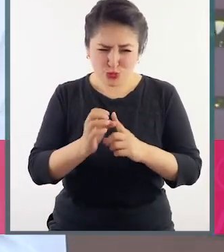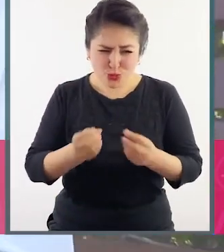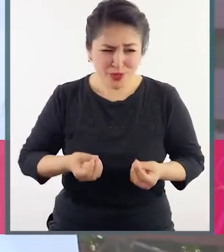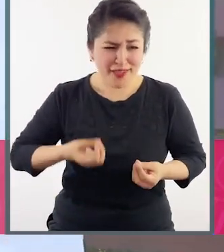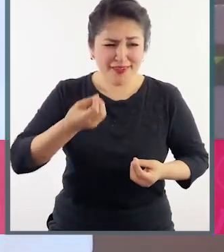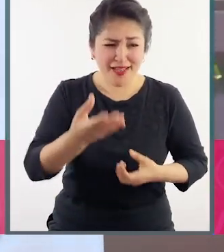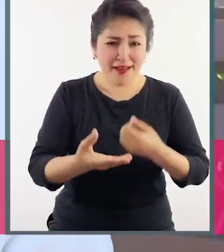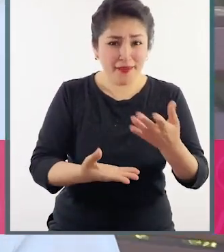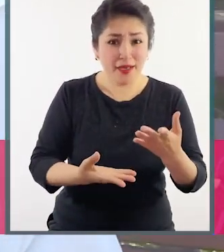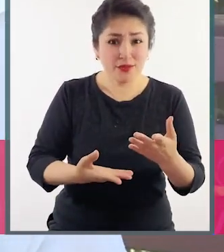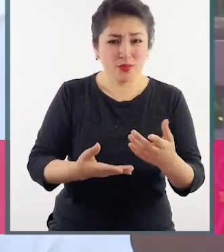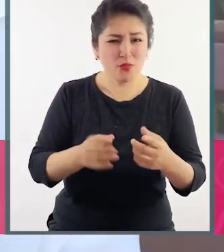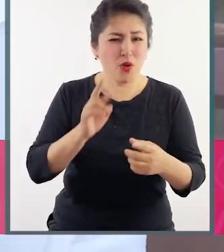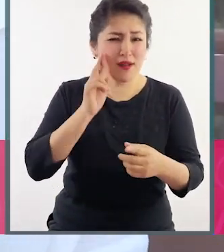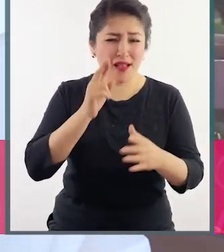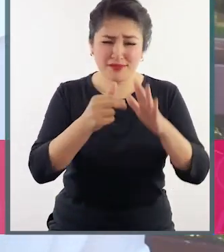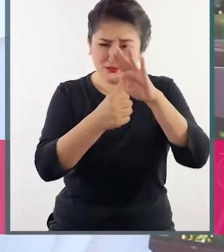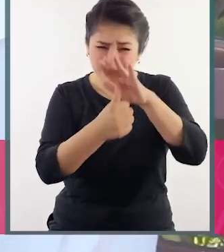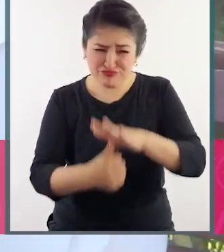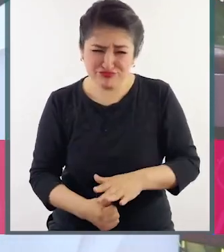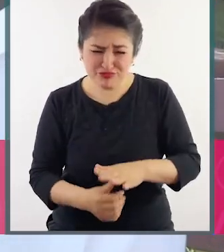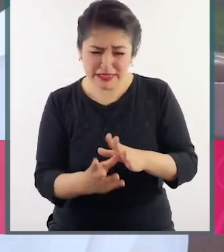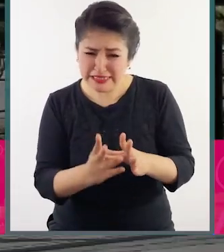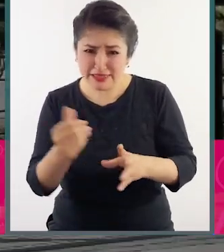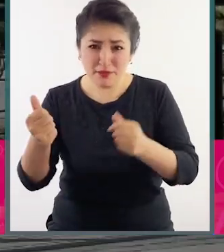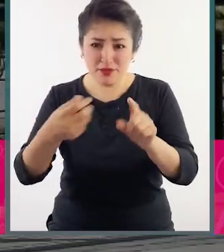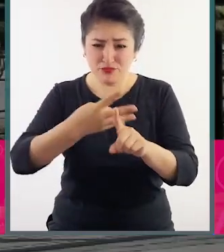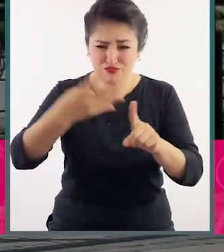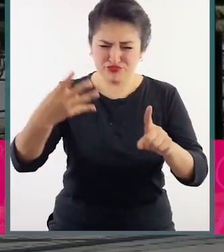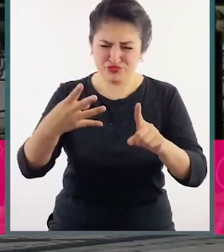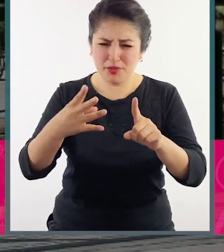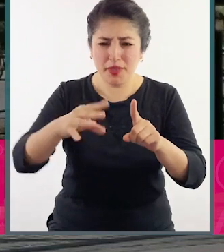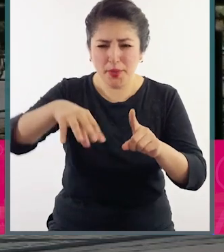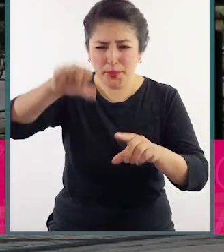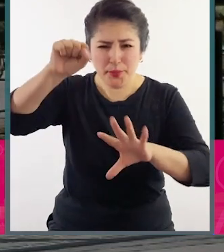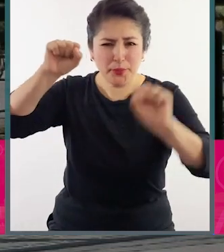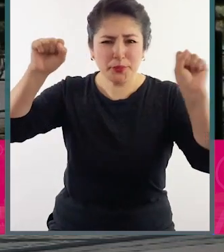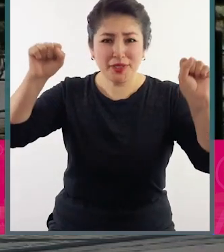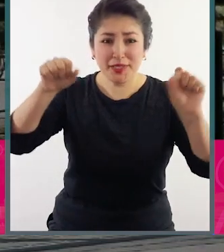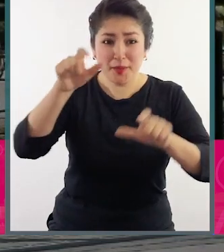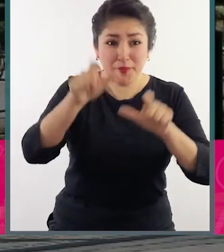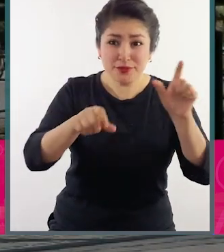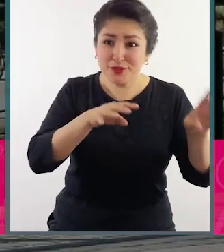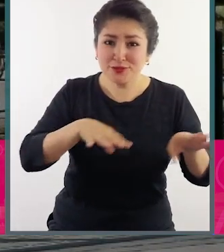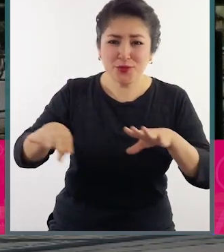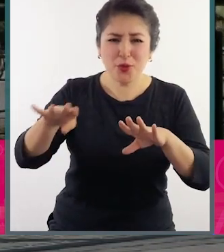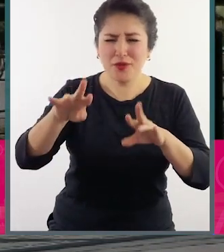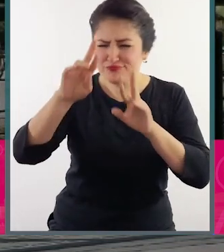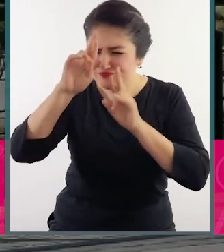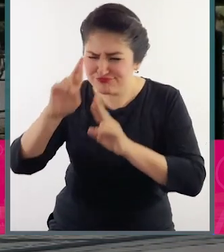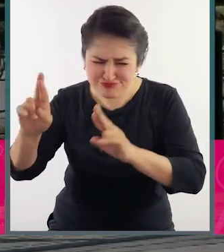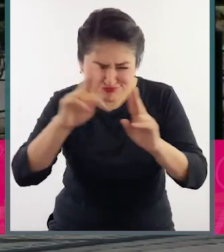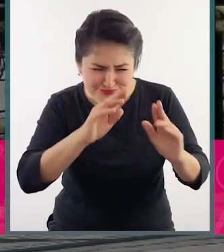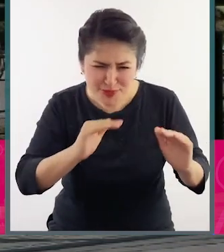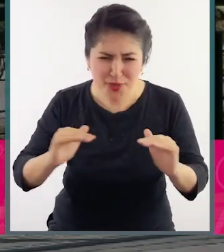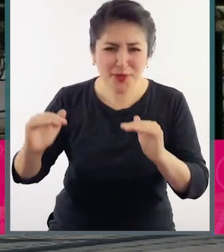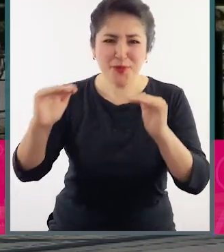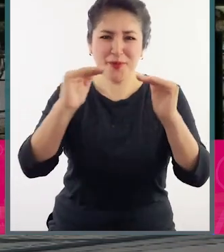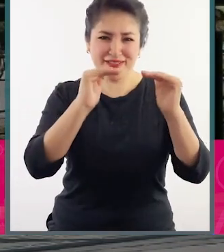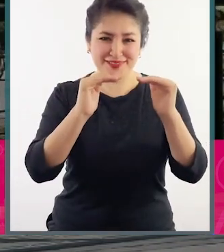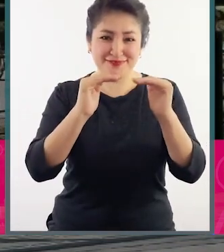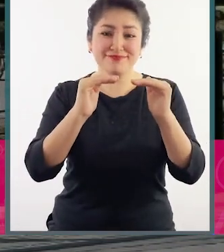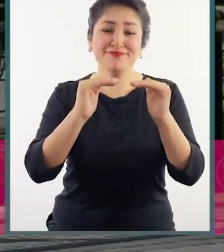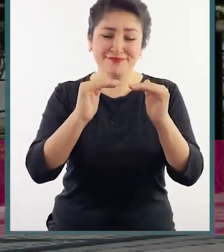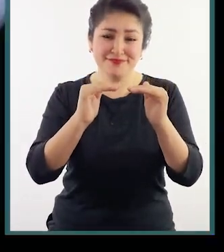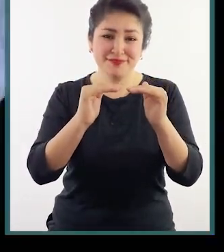la esperanza de que la discriminación desaparezca, la homofobia se disipe y la ciudadanía se respete el uno con el